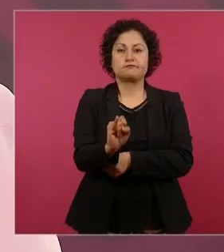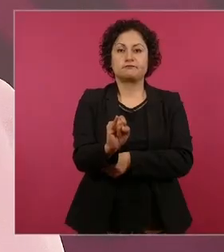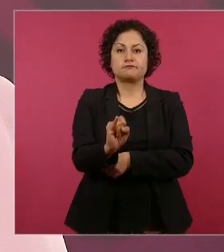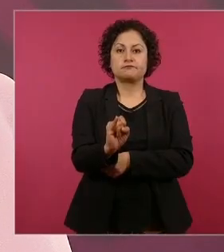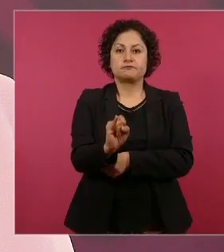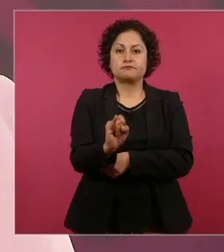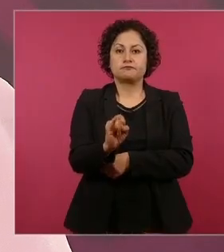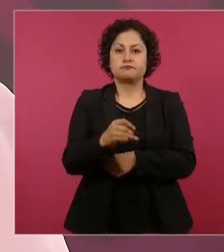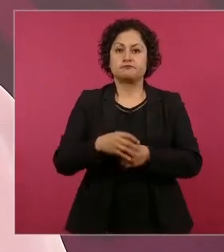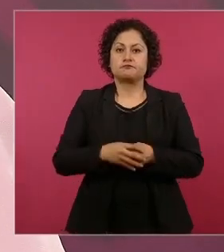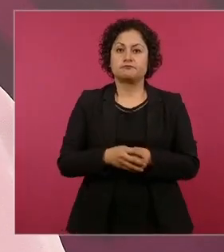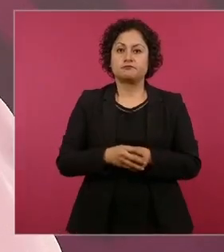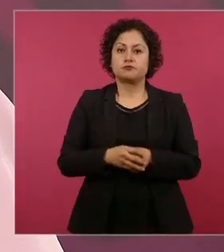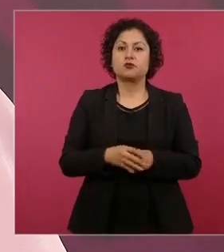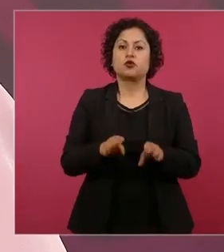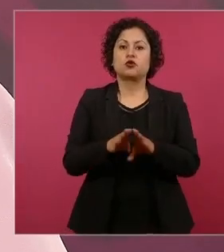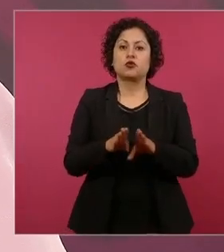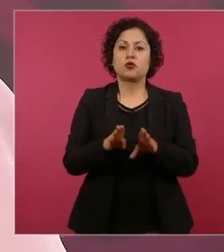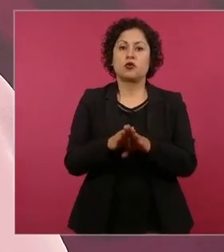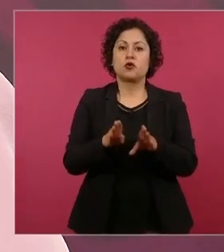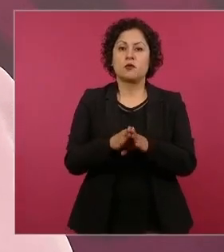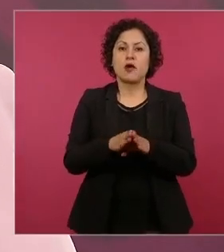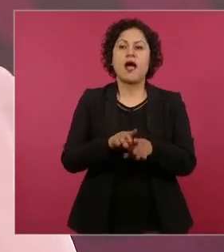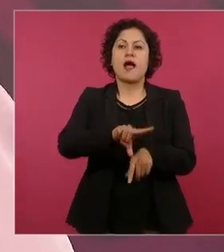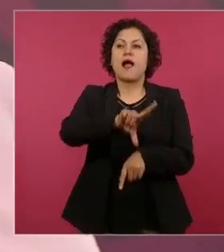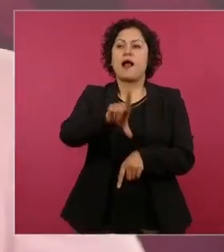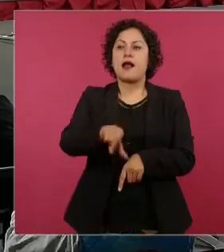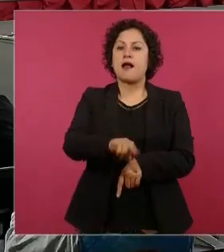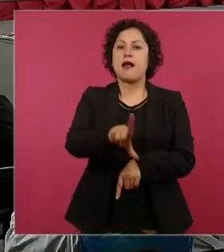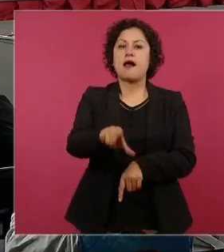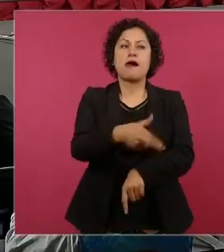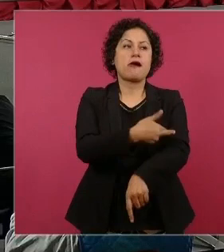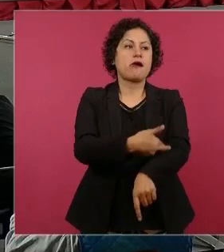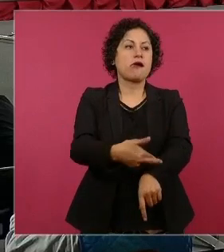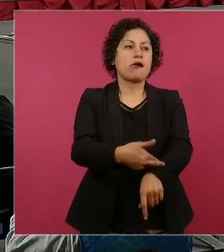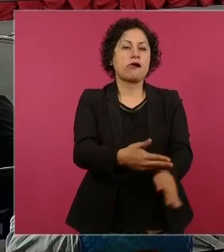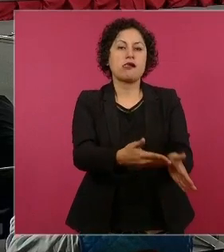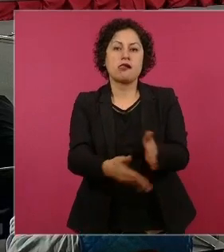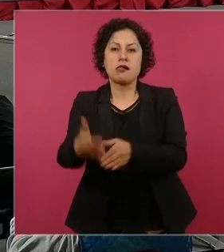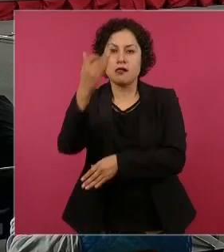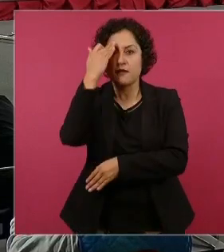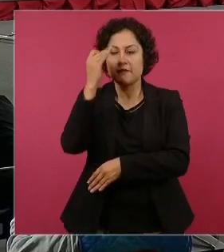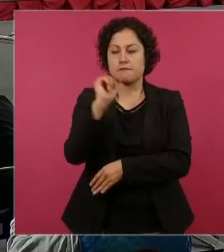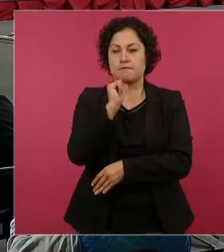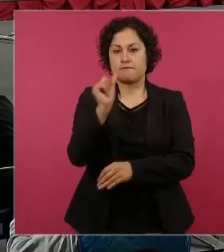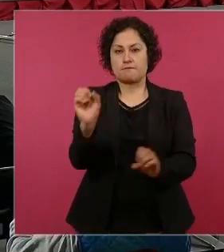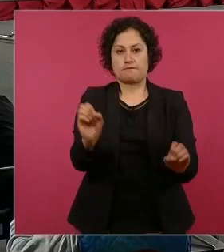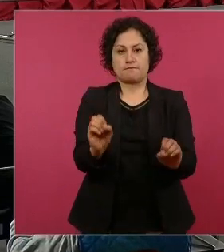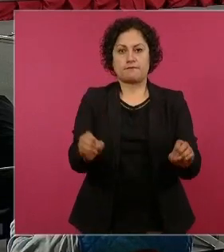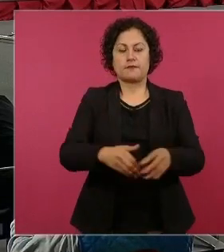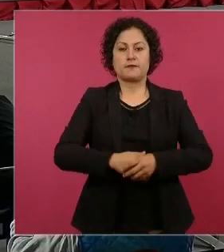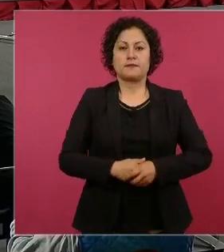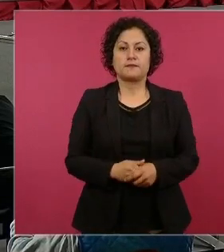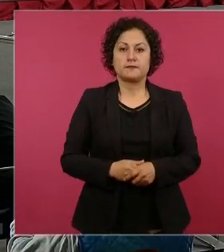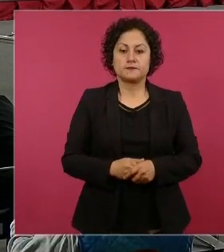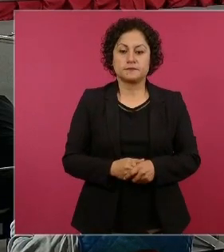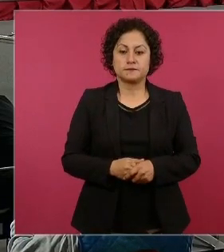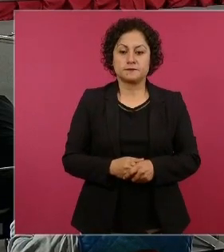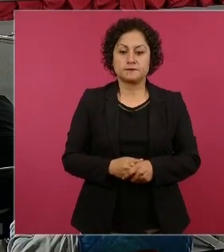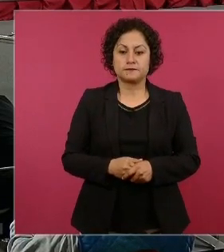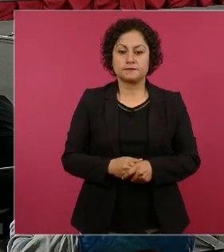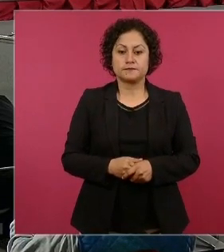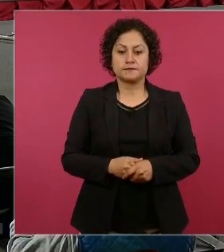sin ninguna pretexto, sin burocracias. En el caso de Guanajuato, ¿qué se va a hacer? ¿Está pidiendo excepción?